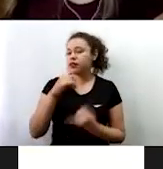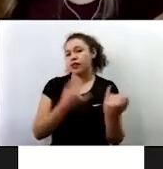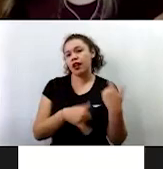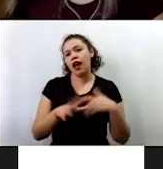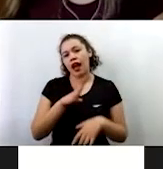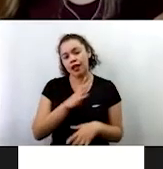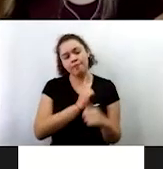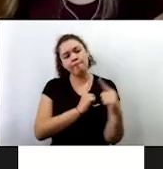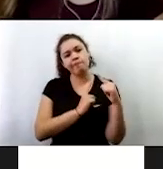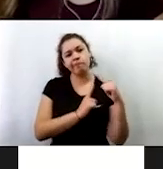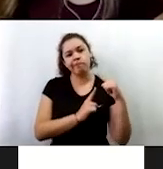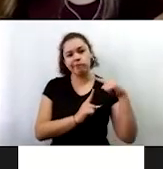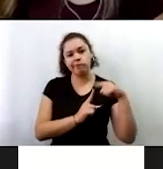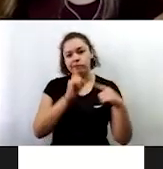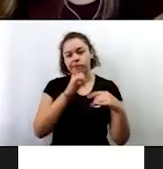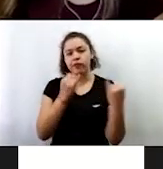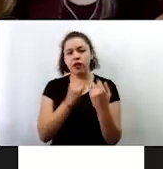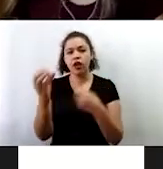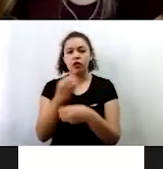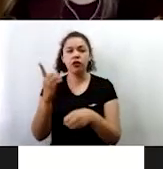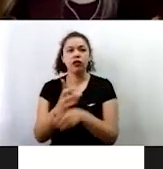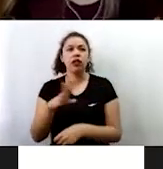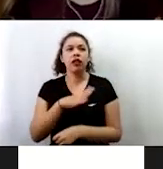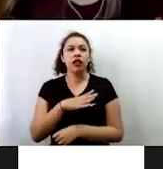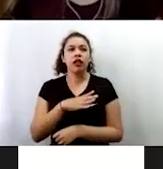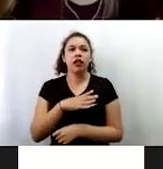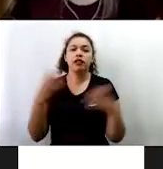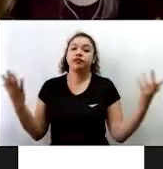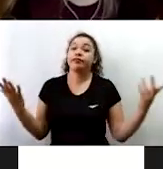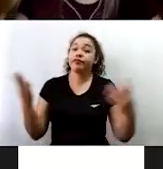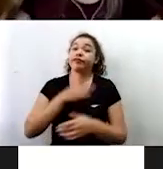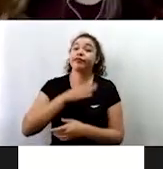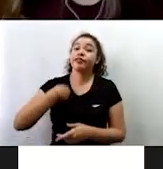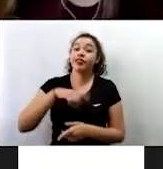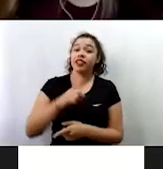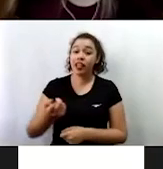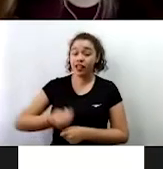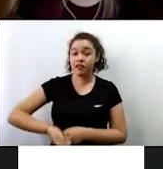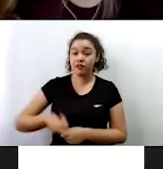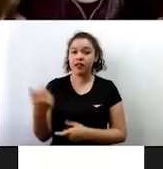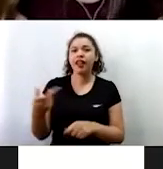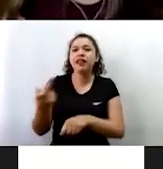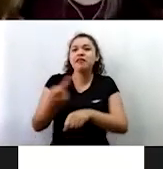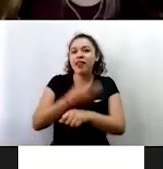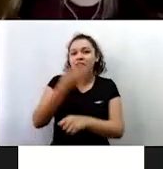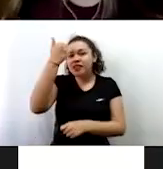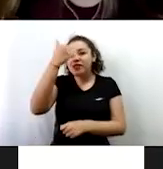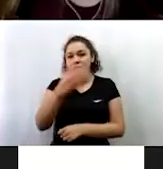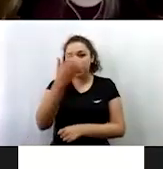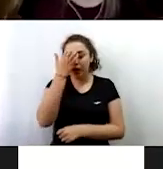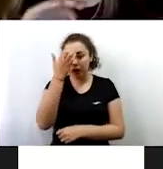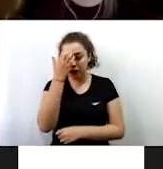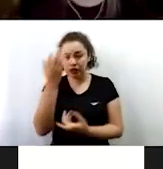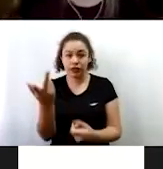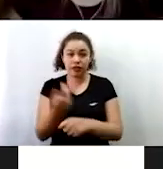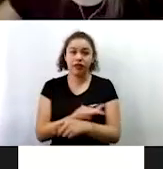una oportunidad también que tenemos y bueno, ya dimos el primer paso, que es saber qué está pasando, ¿no? Es importante saber qué está pasando. Antes